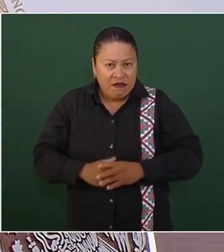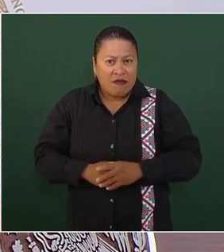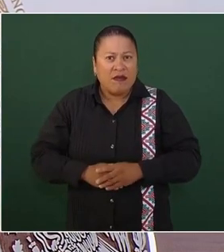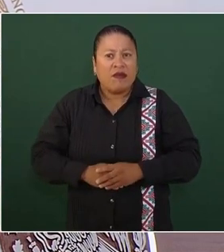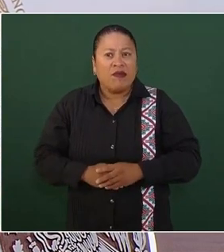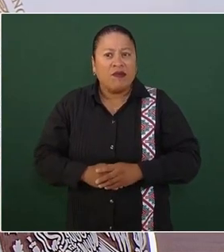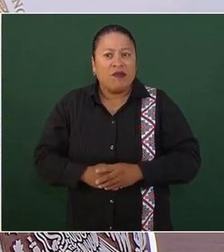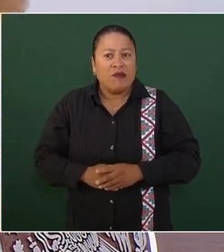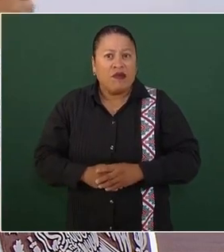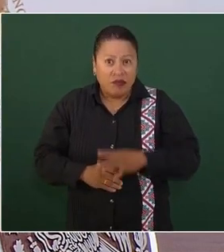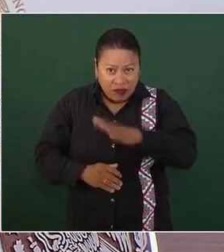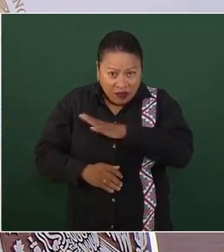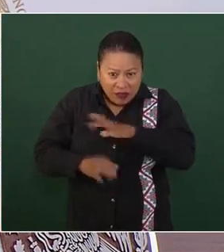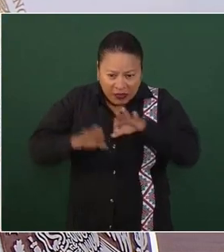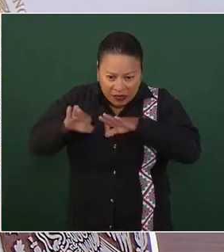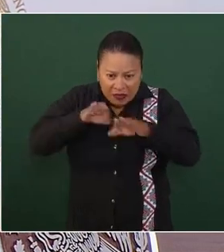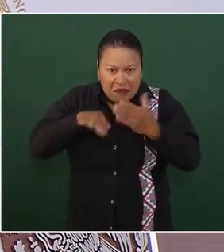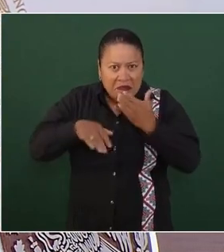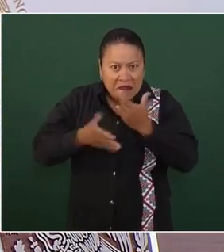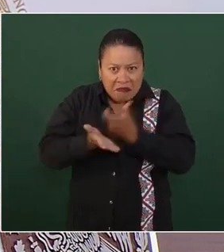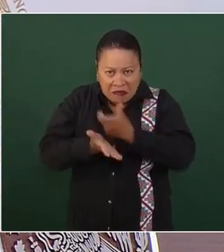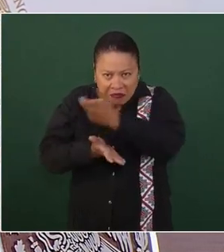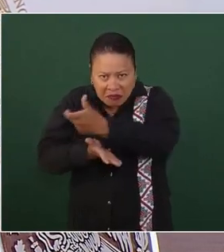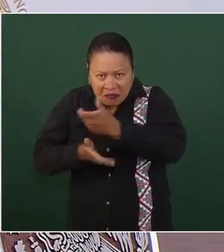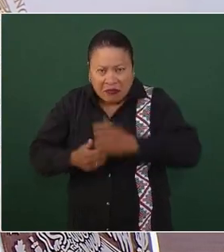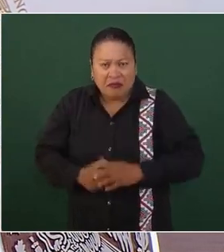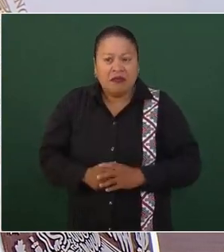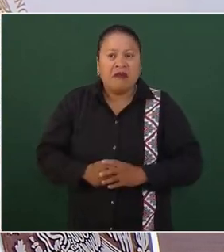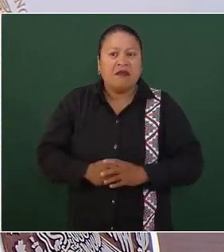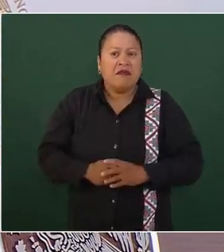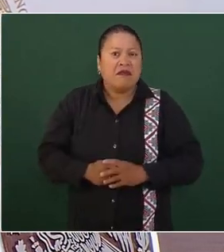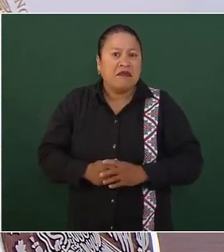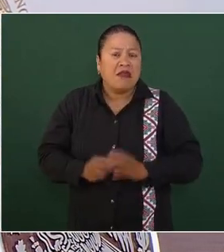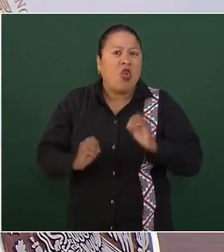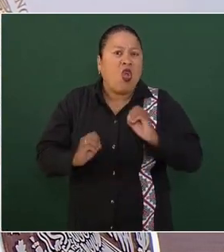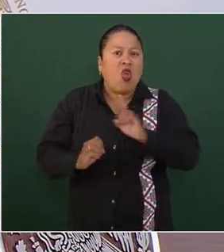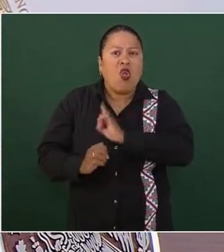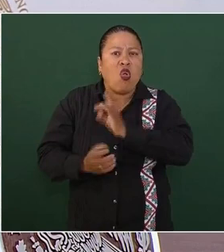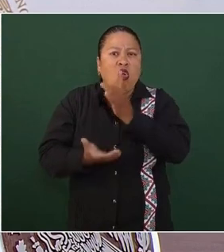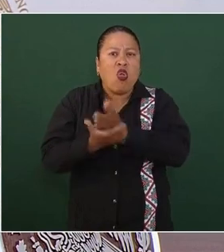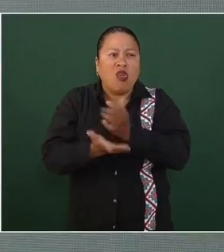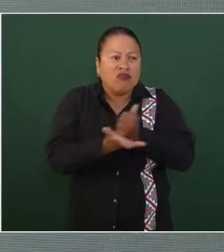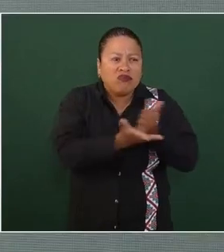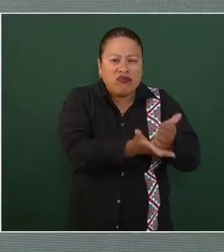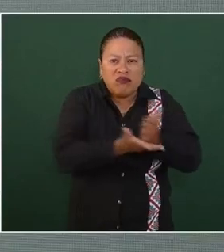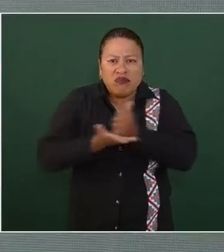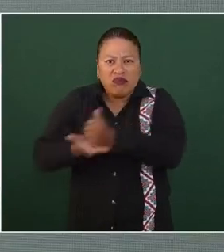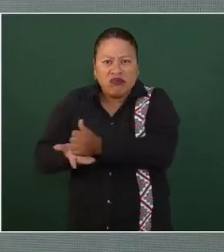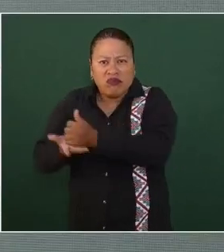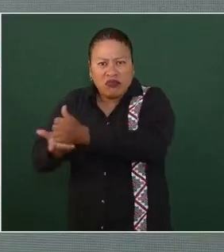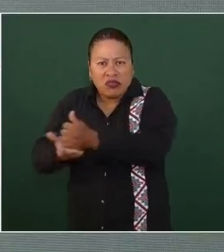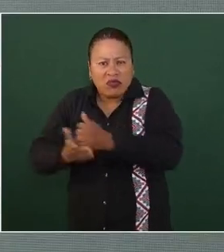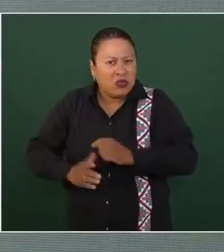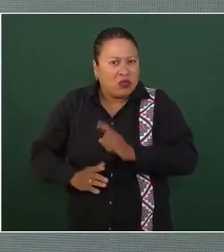había trabajo asalariado o era tequio la mano